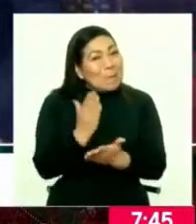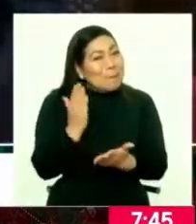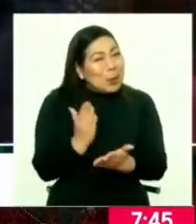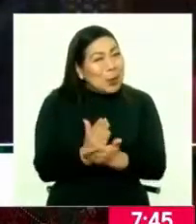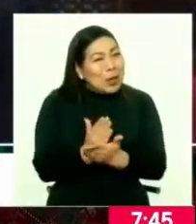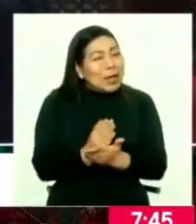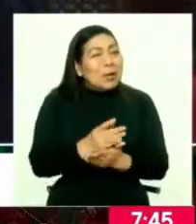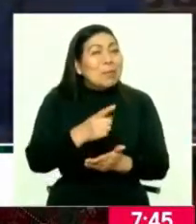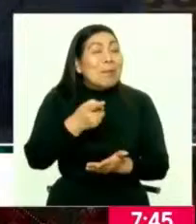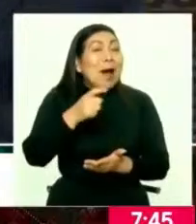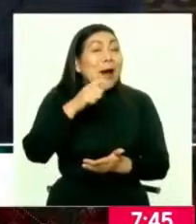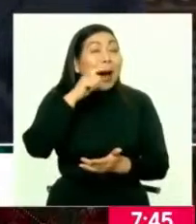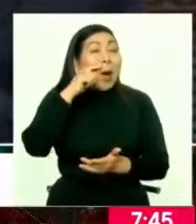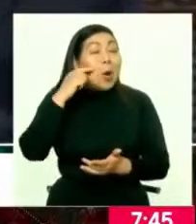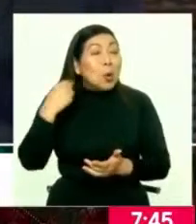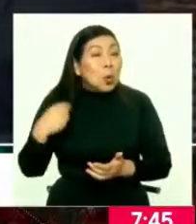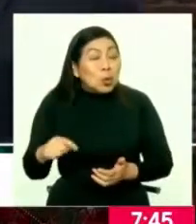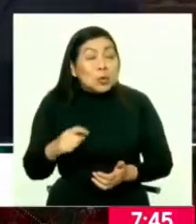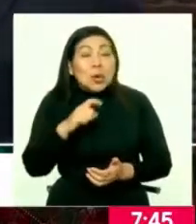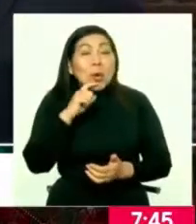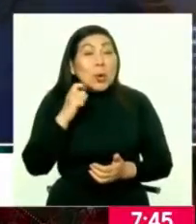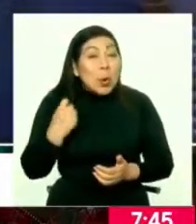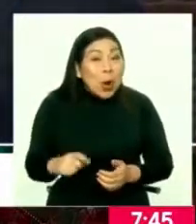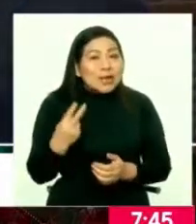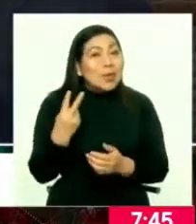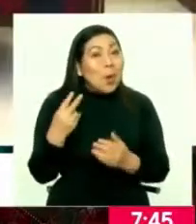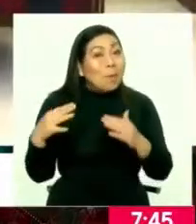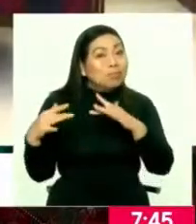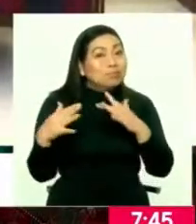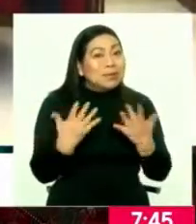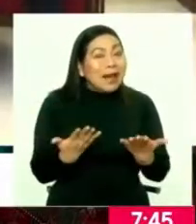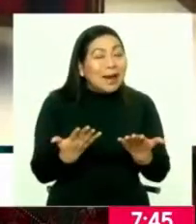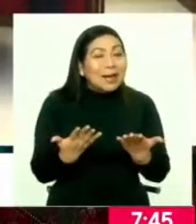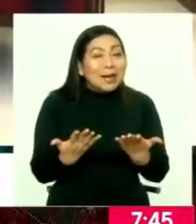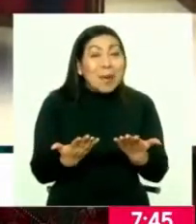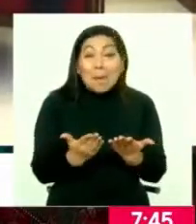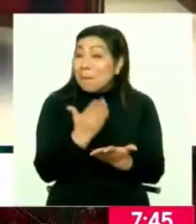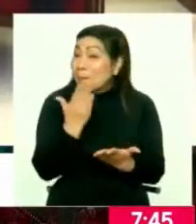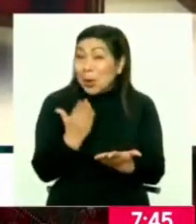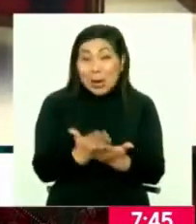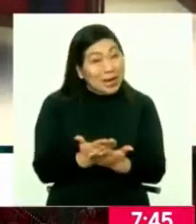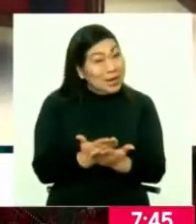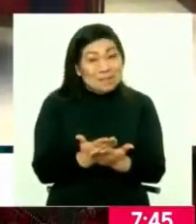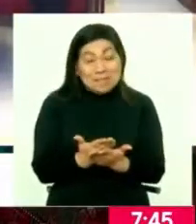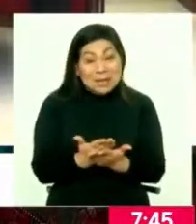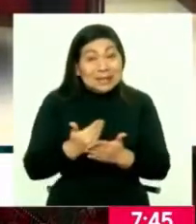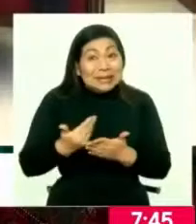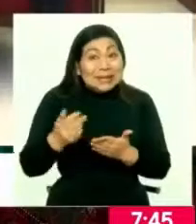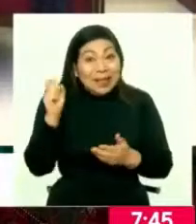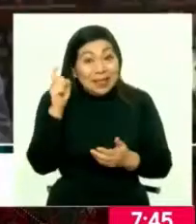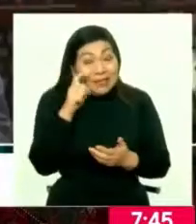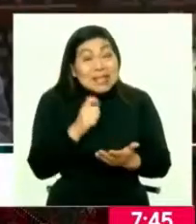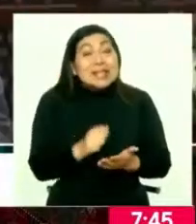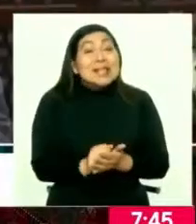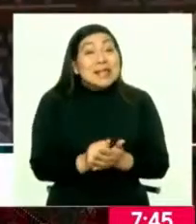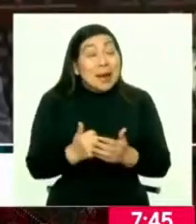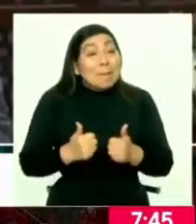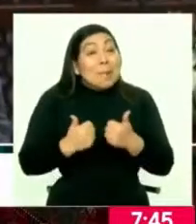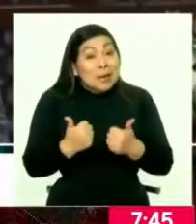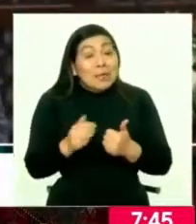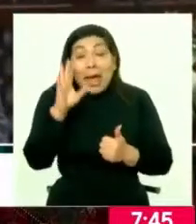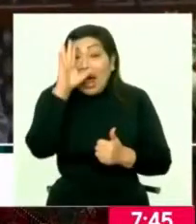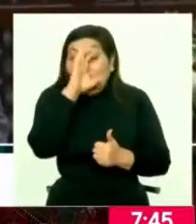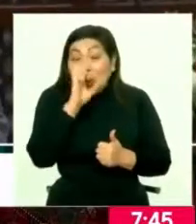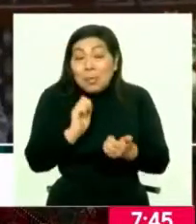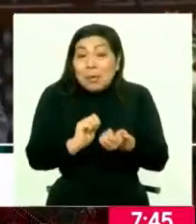entre Rusia y Ucrania, sin duda, están complicando las cosas.